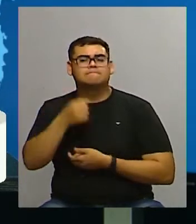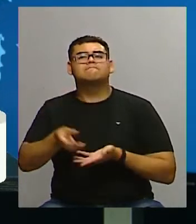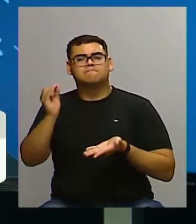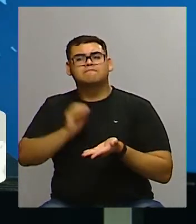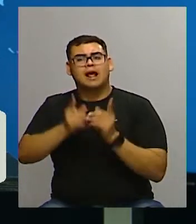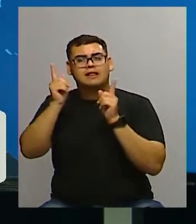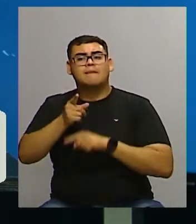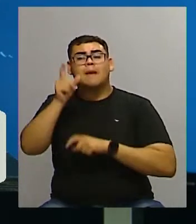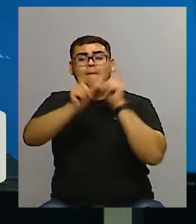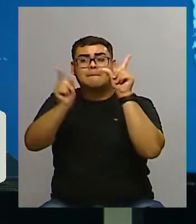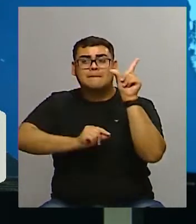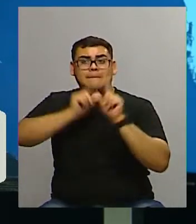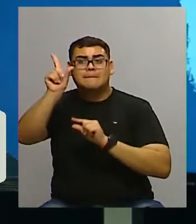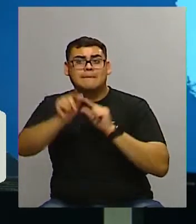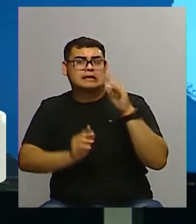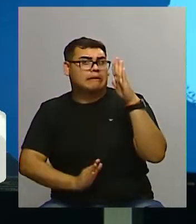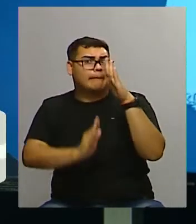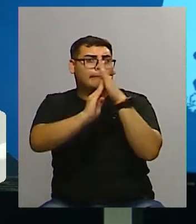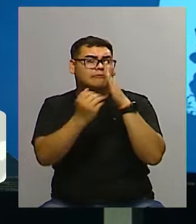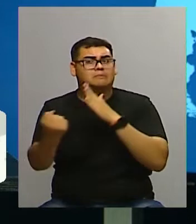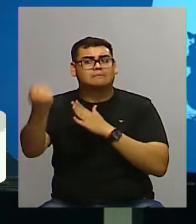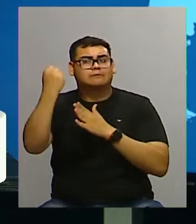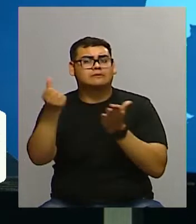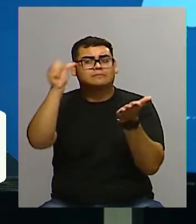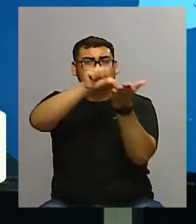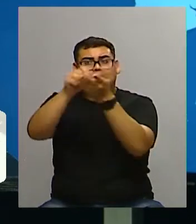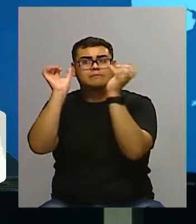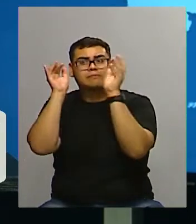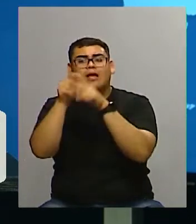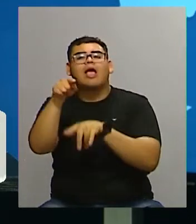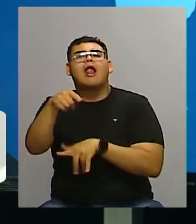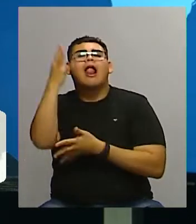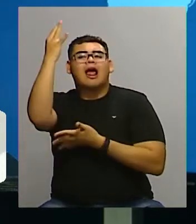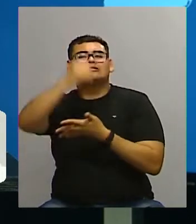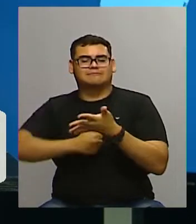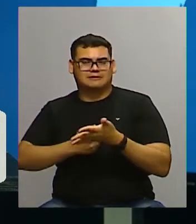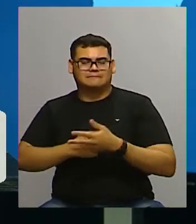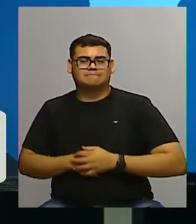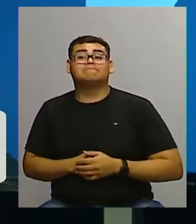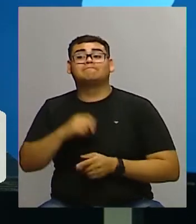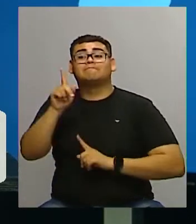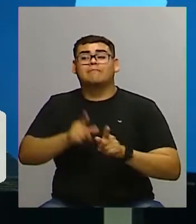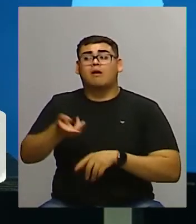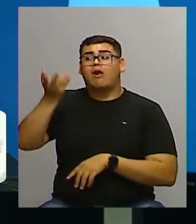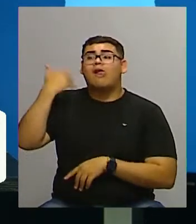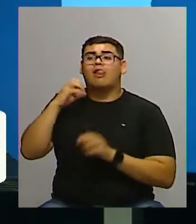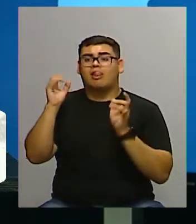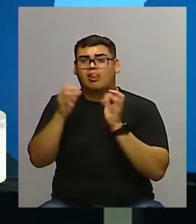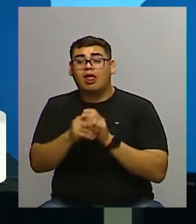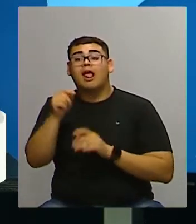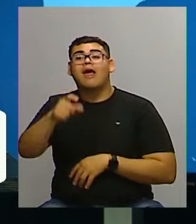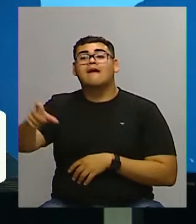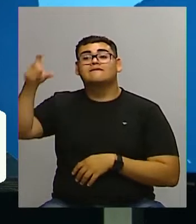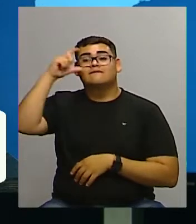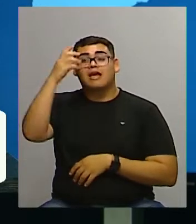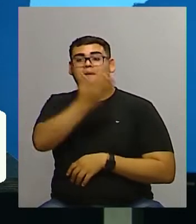los países poderosos tendrán que empezar a hacerse cargo. De hecho, algunos ya hablan de esto desde hace varias cumbres. Joe Biden en estos días